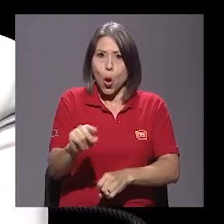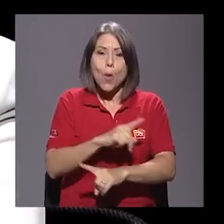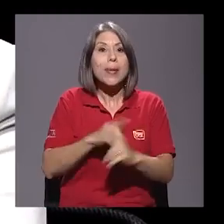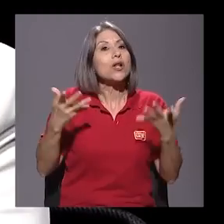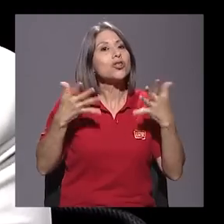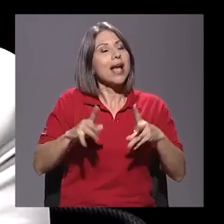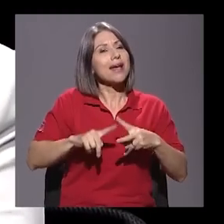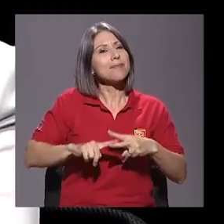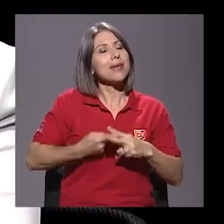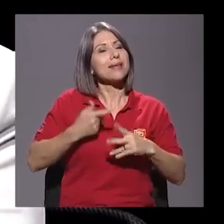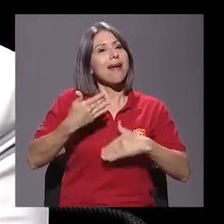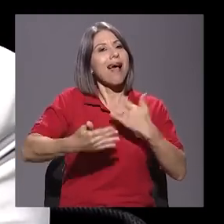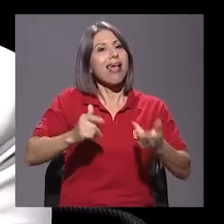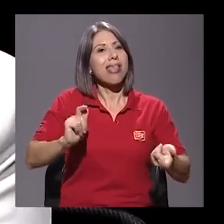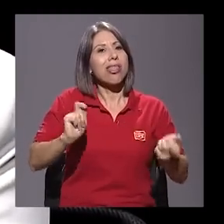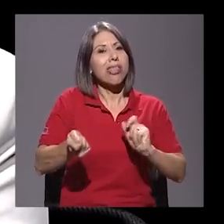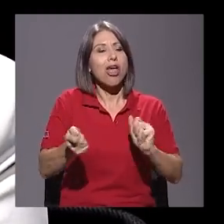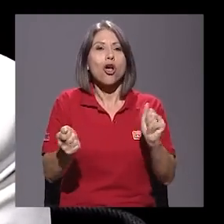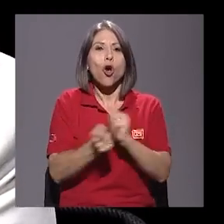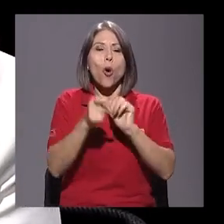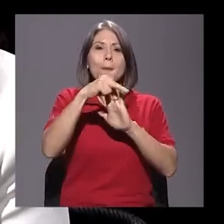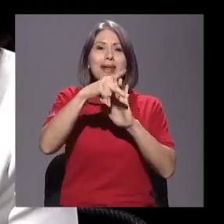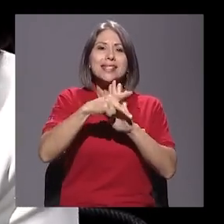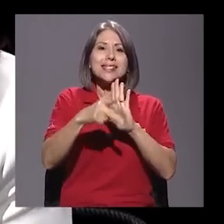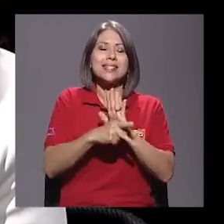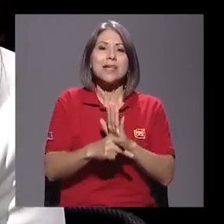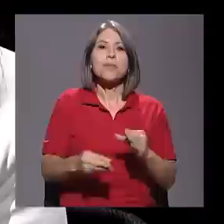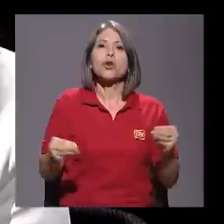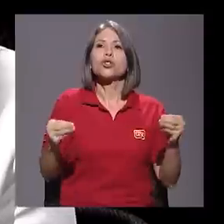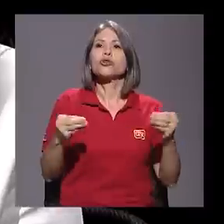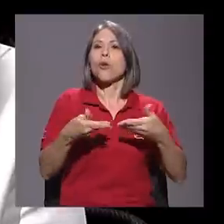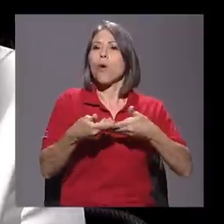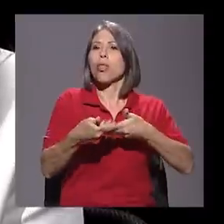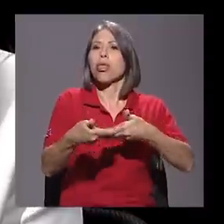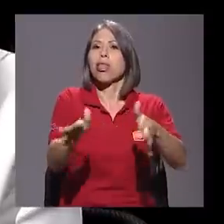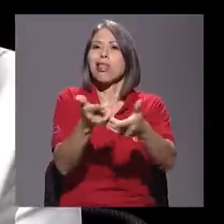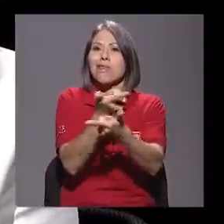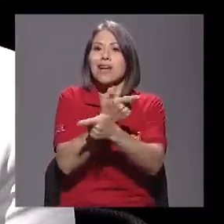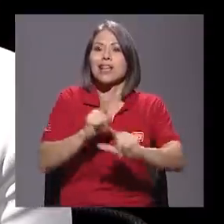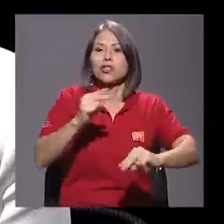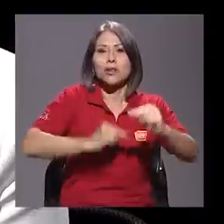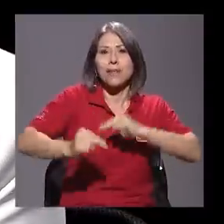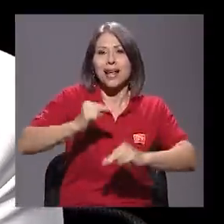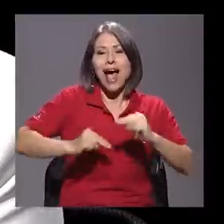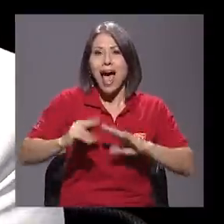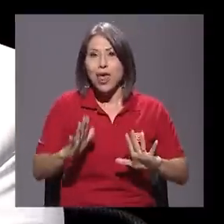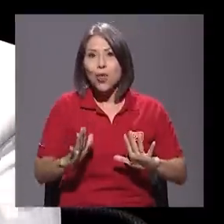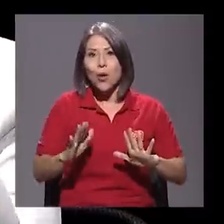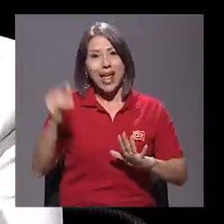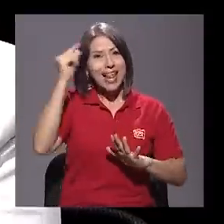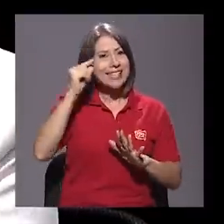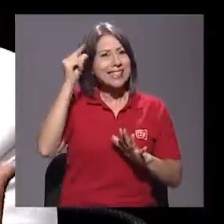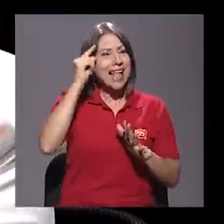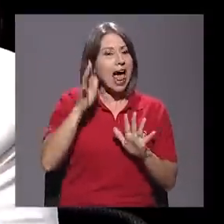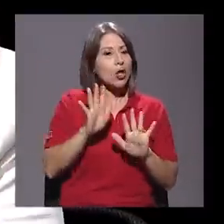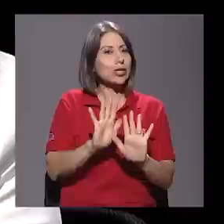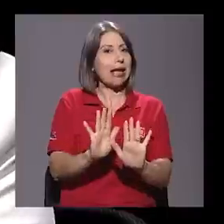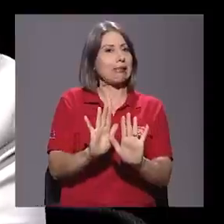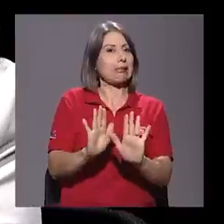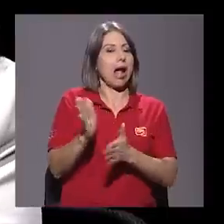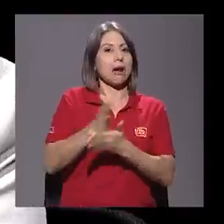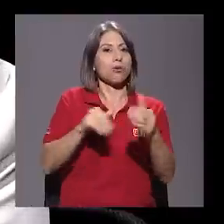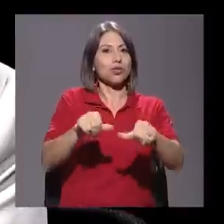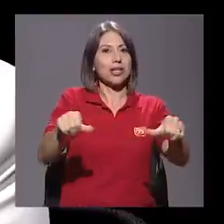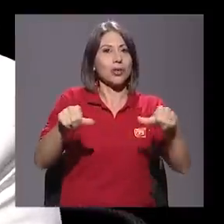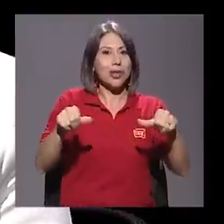a regirse bajo principios más de liberalización de mercado, de un Estado que se echa más para atrás en algunos sectores, de intentos